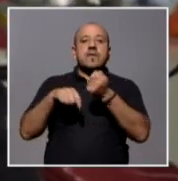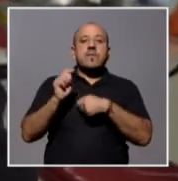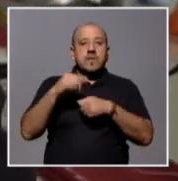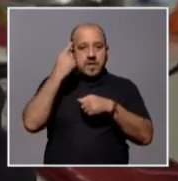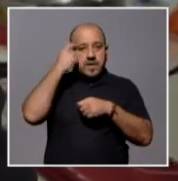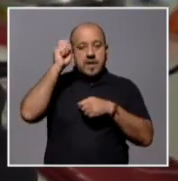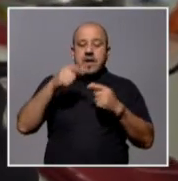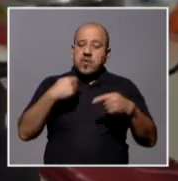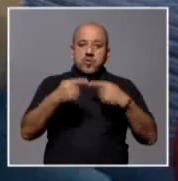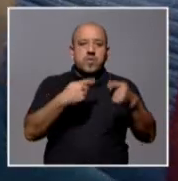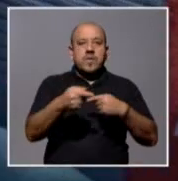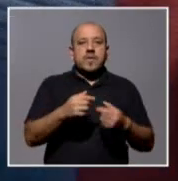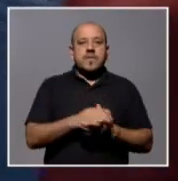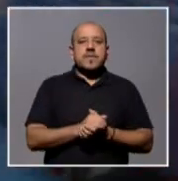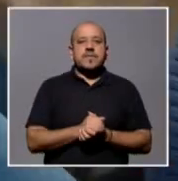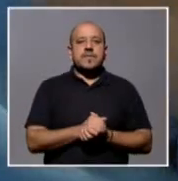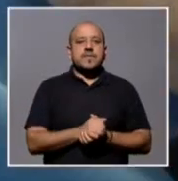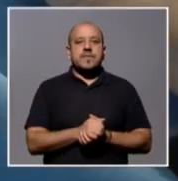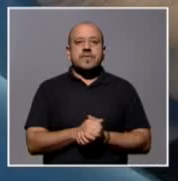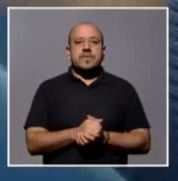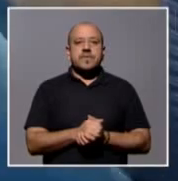seguir colocándolos en el mercado.